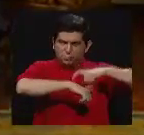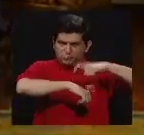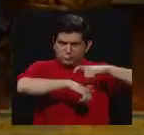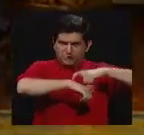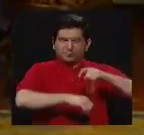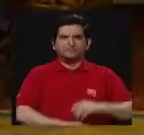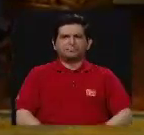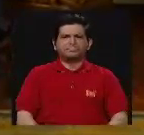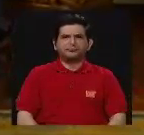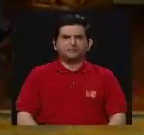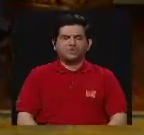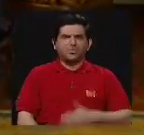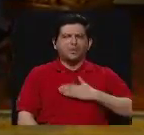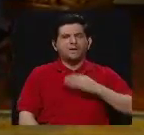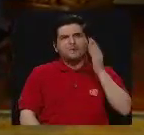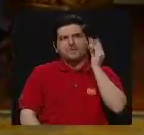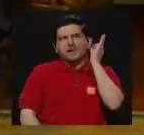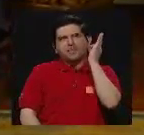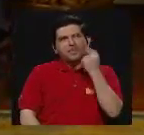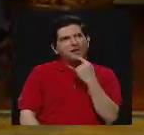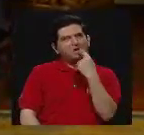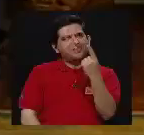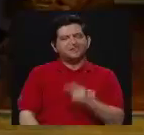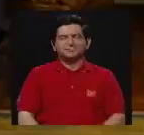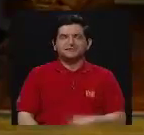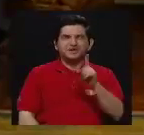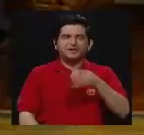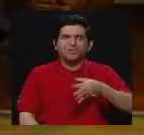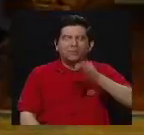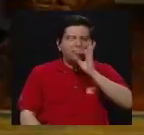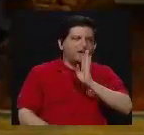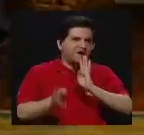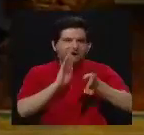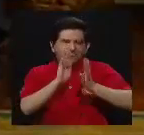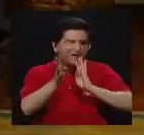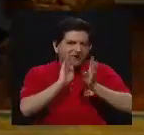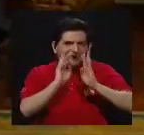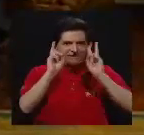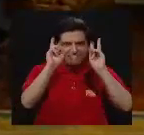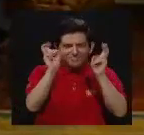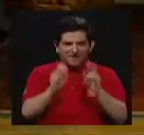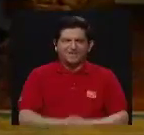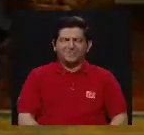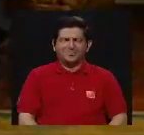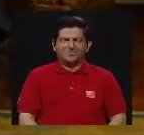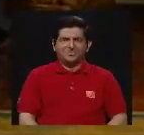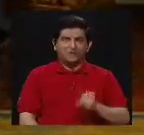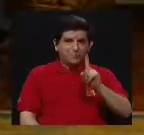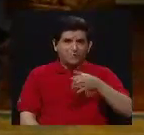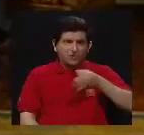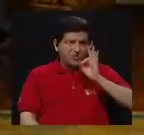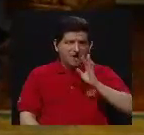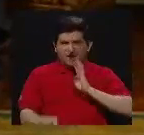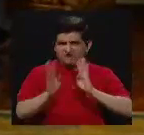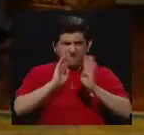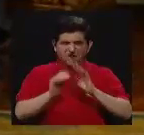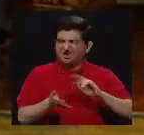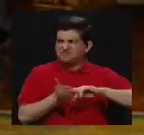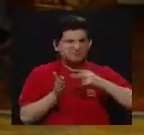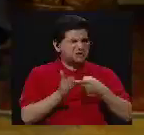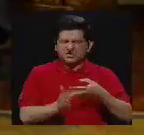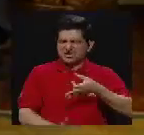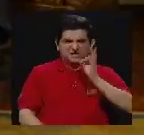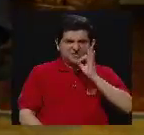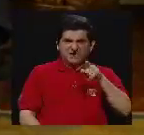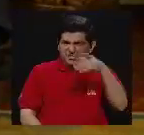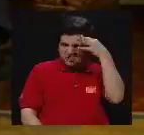un ratito para lo que mi abuela llamaba un café conversado. Un café que no se conversa no es un café, decía ella, no sé